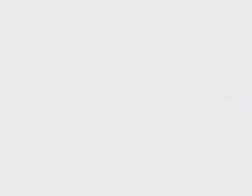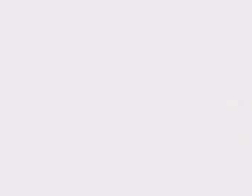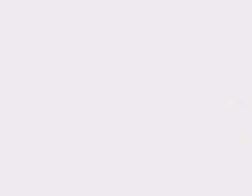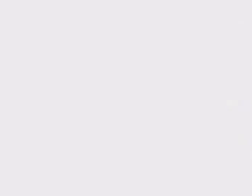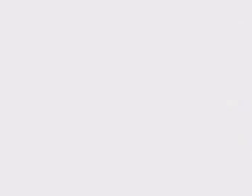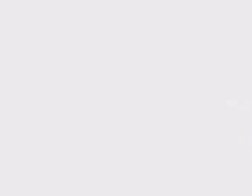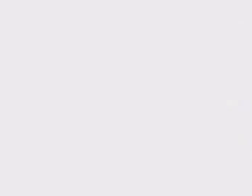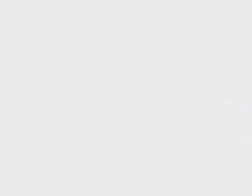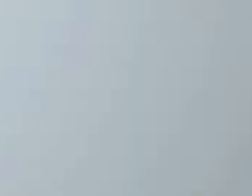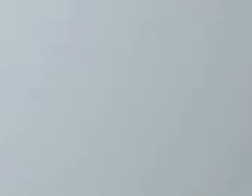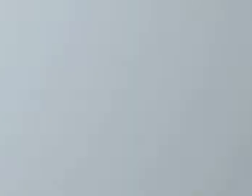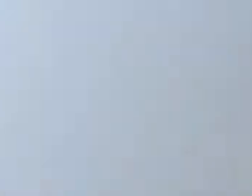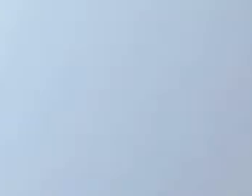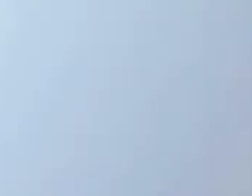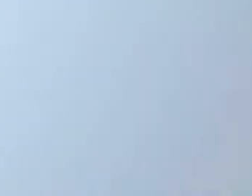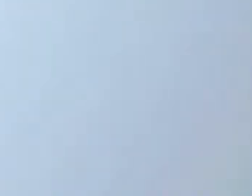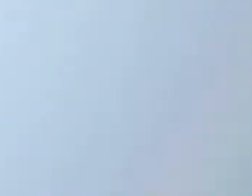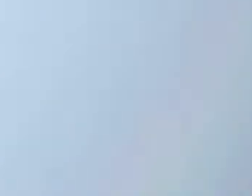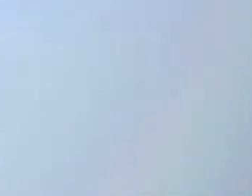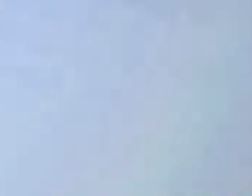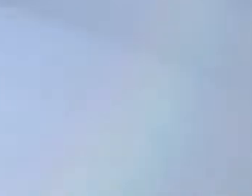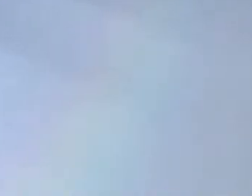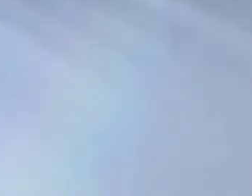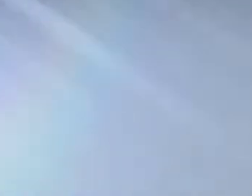conference, of this fourth meeting. Thank you.